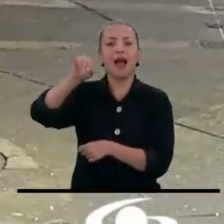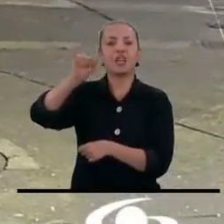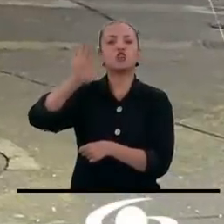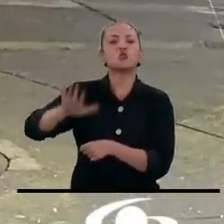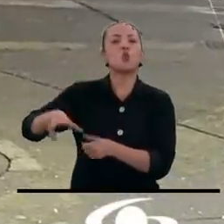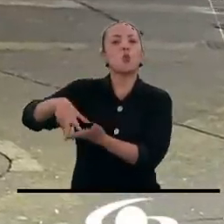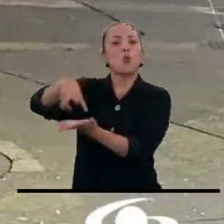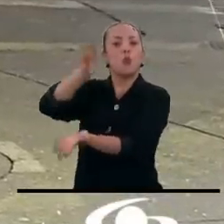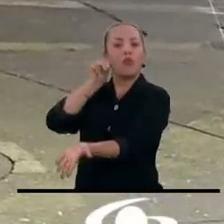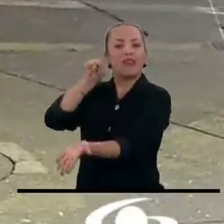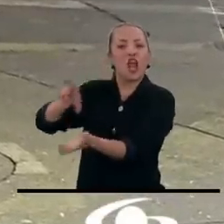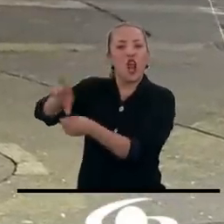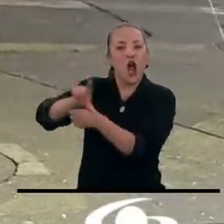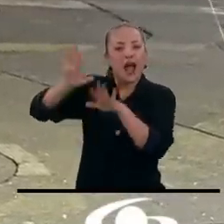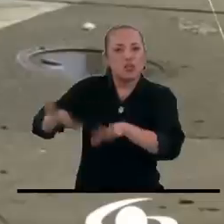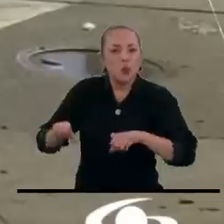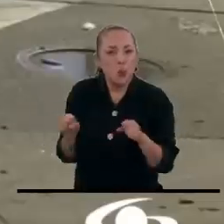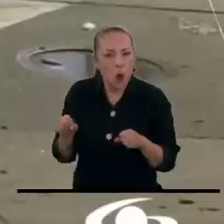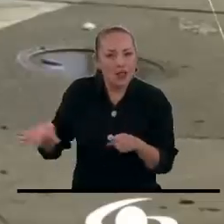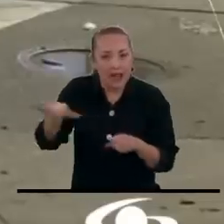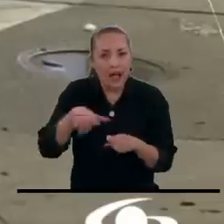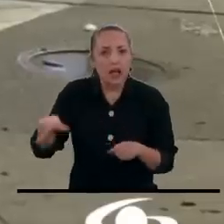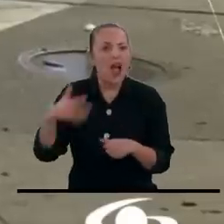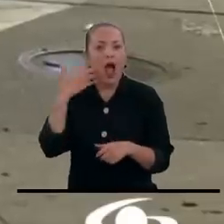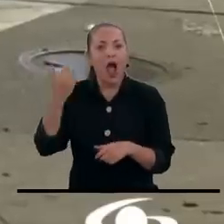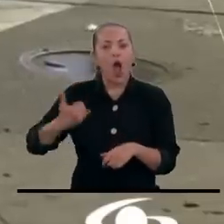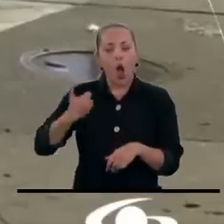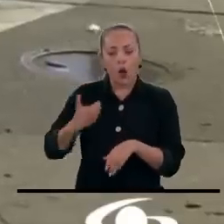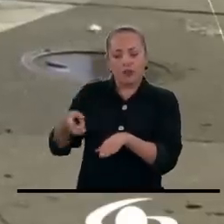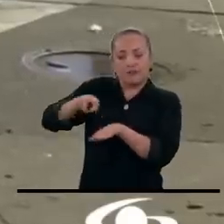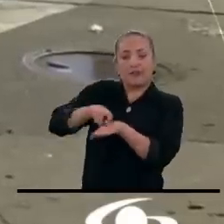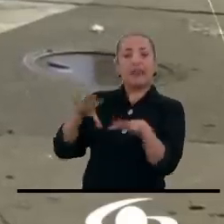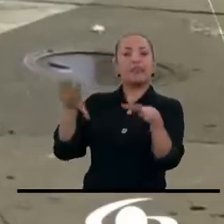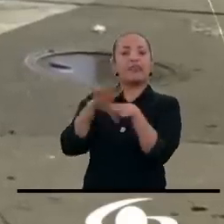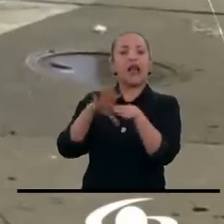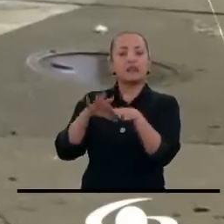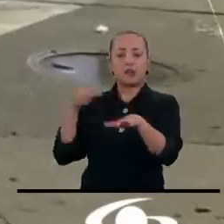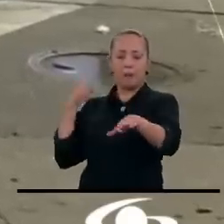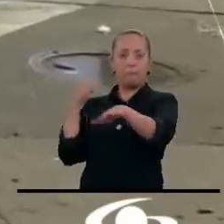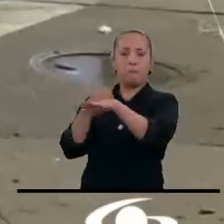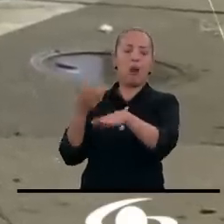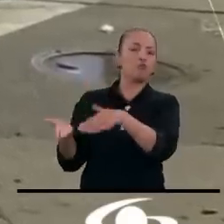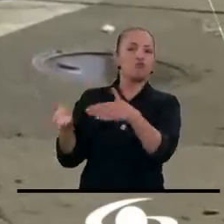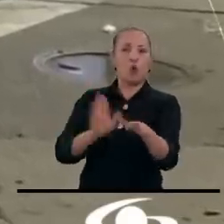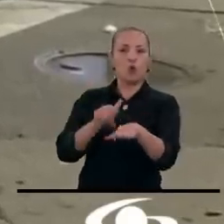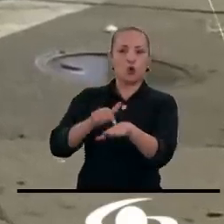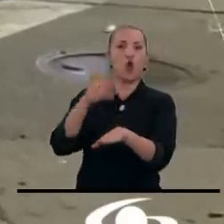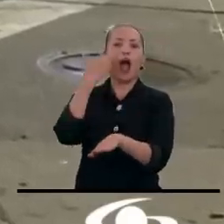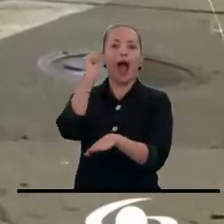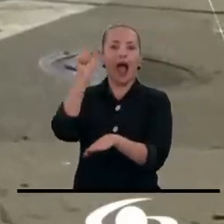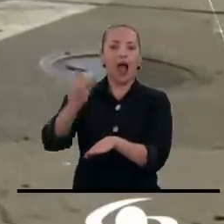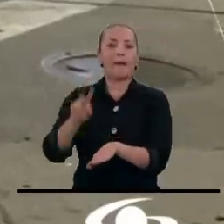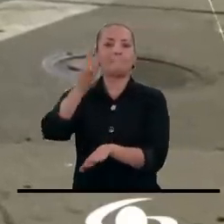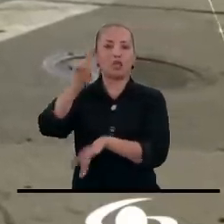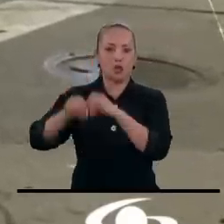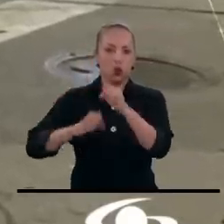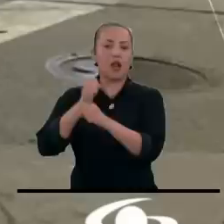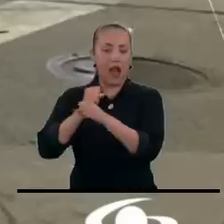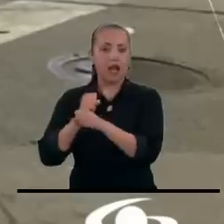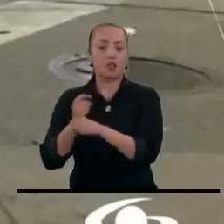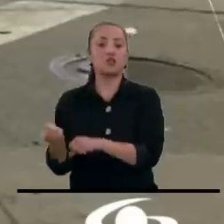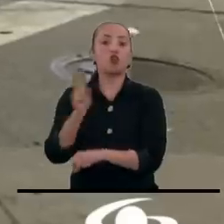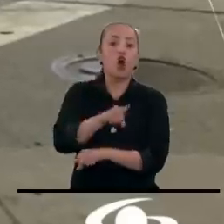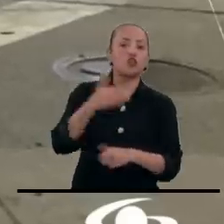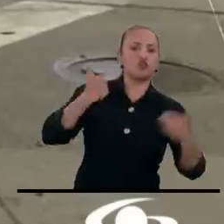que iba dentro de un taxi resultó muerta por este accidente. Otras dos personas que iban con ella están lesionadas y